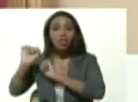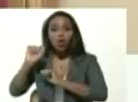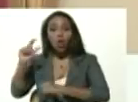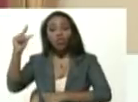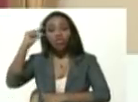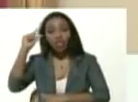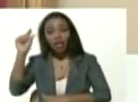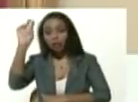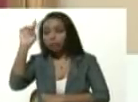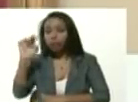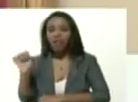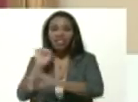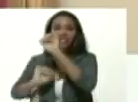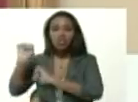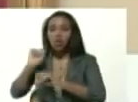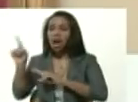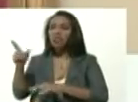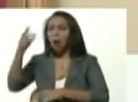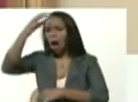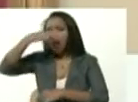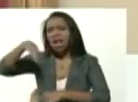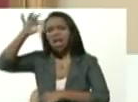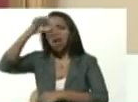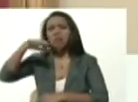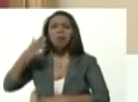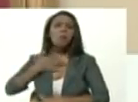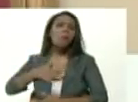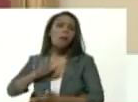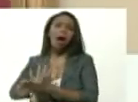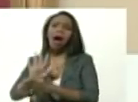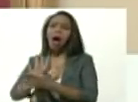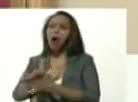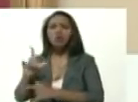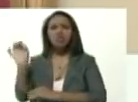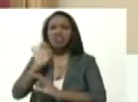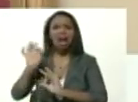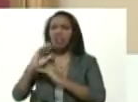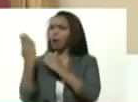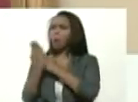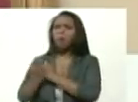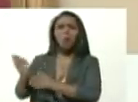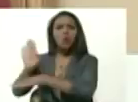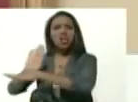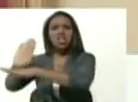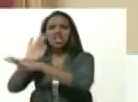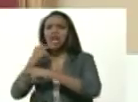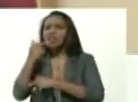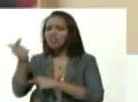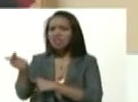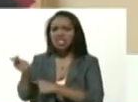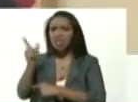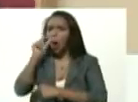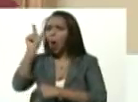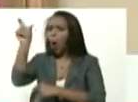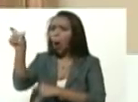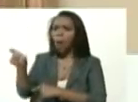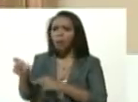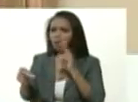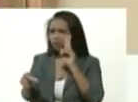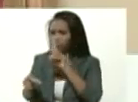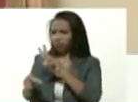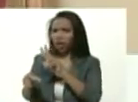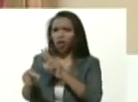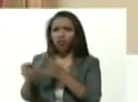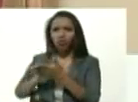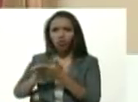semanas defendiendo la tesis de que esto es una gripe, de que no hay que tomar medidas drásticas, y ya vemos los resultados en esos